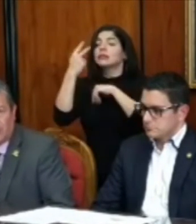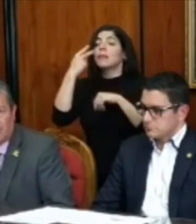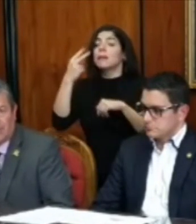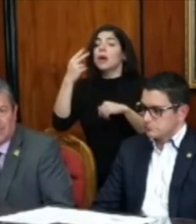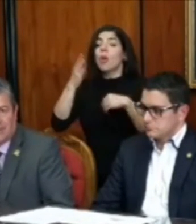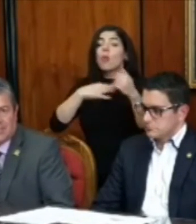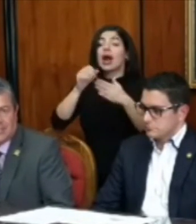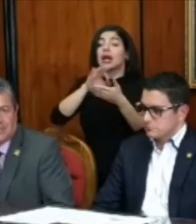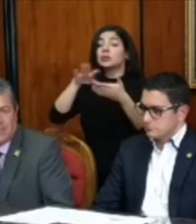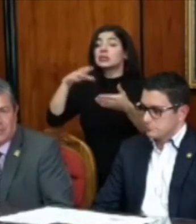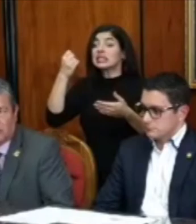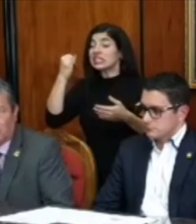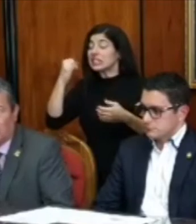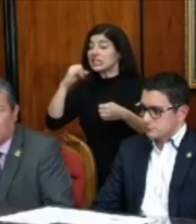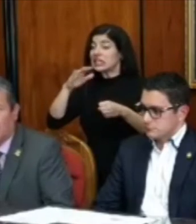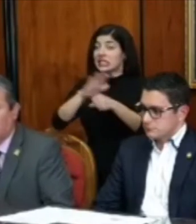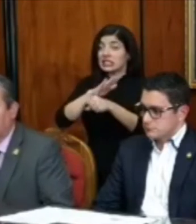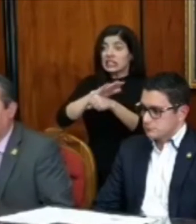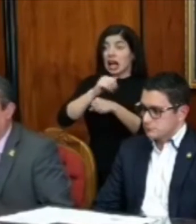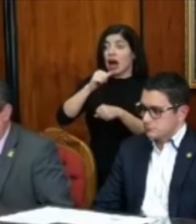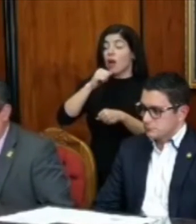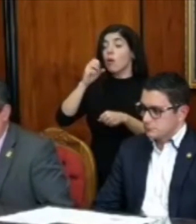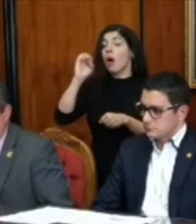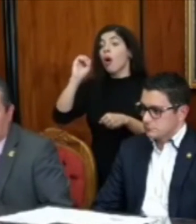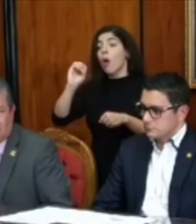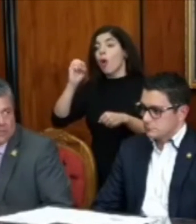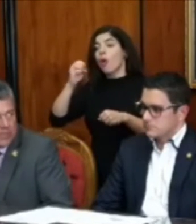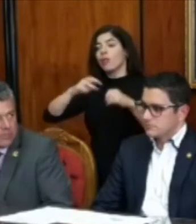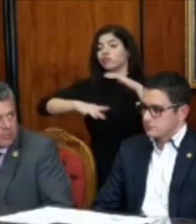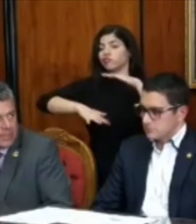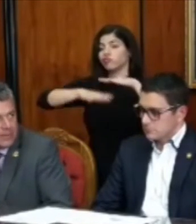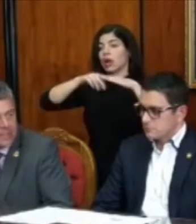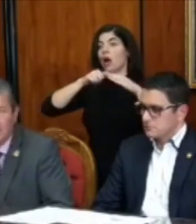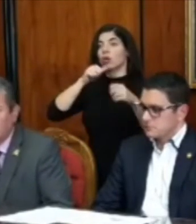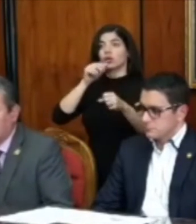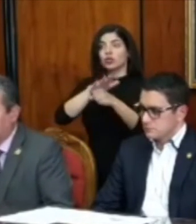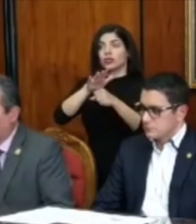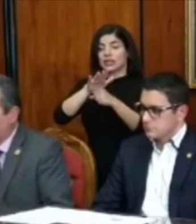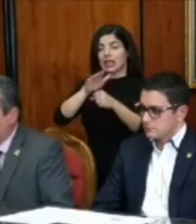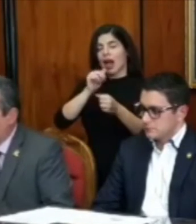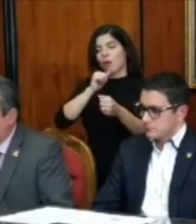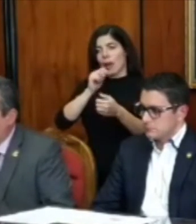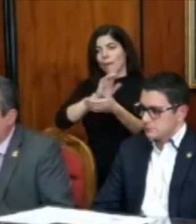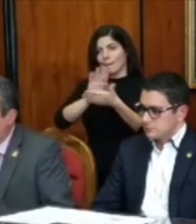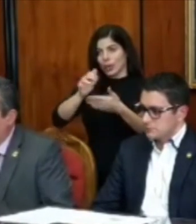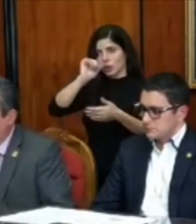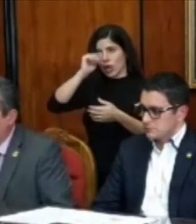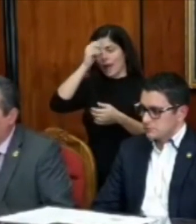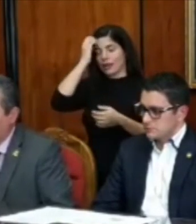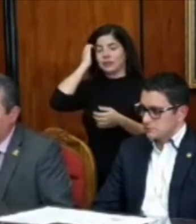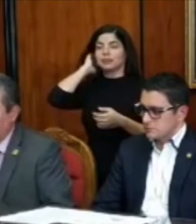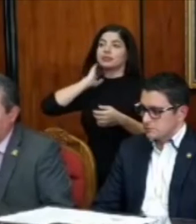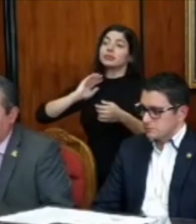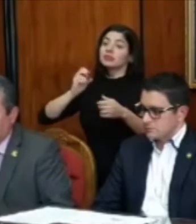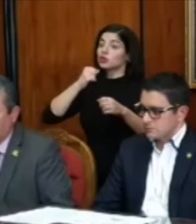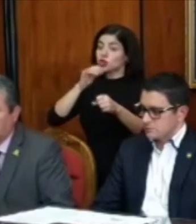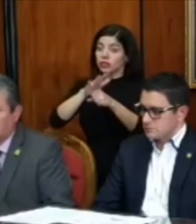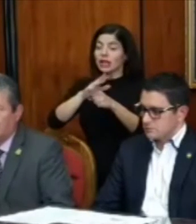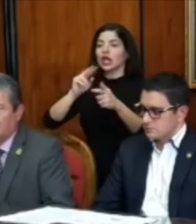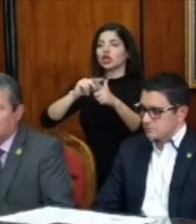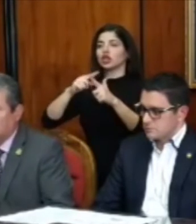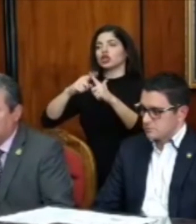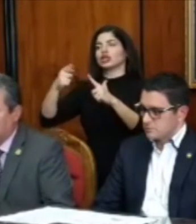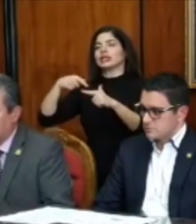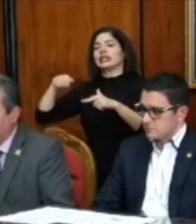algún problema de abastecimiento o capacidad de almacenamiento de agua potable. Estamos promoviendo un reforzamiento